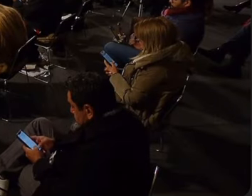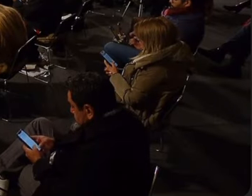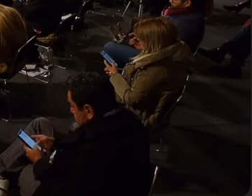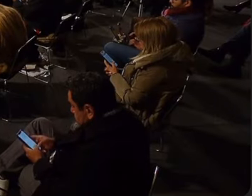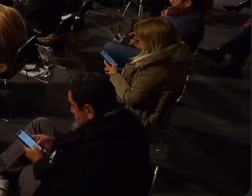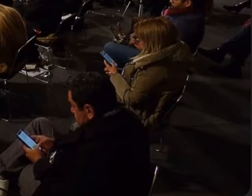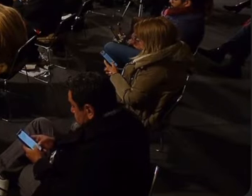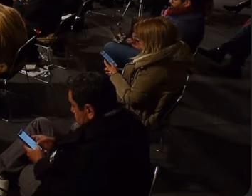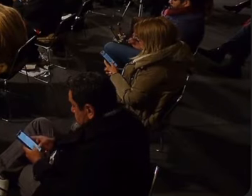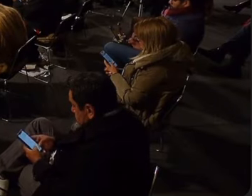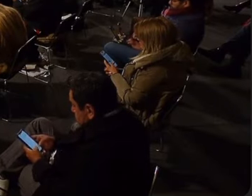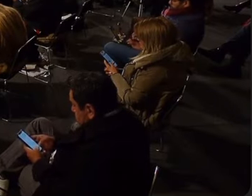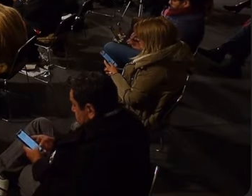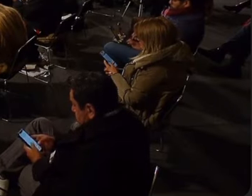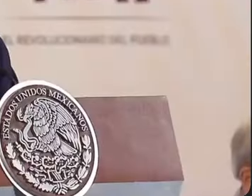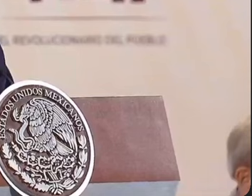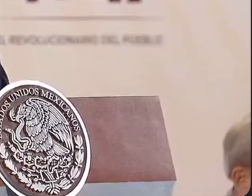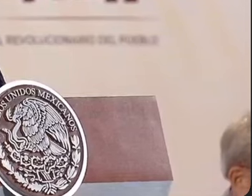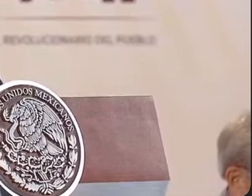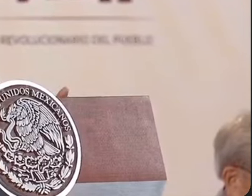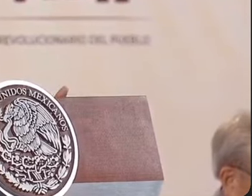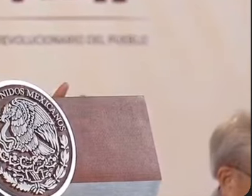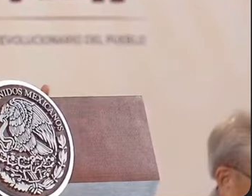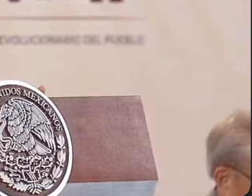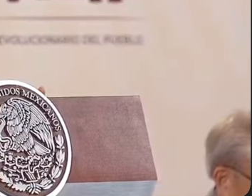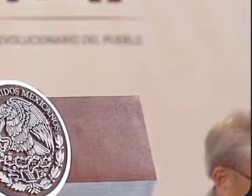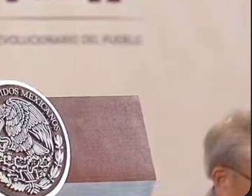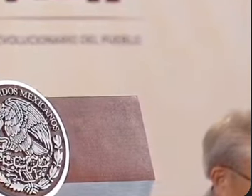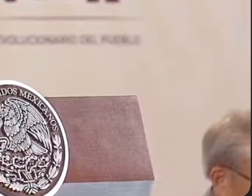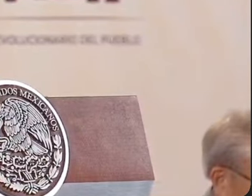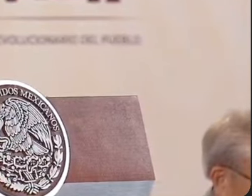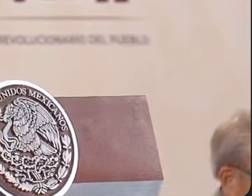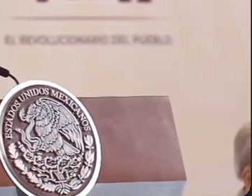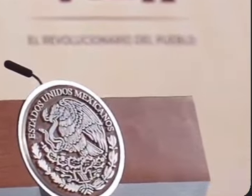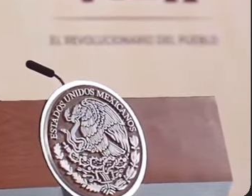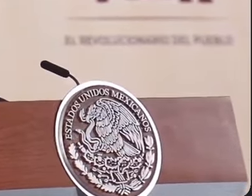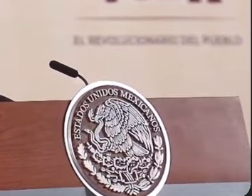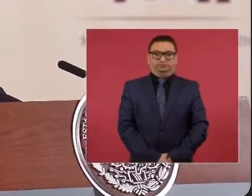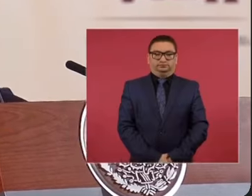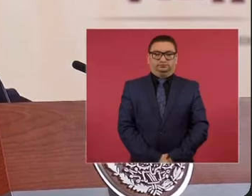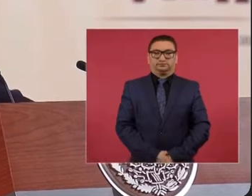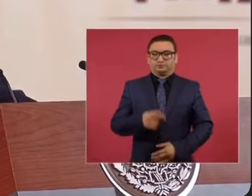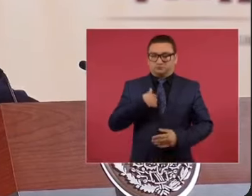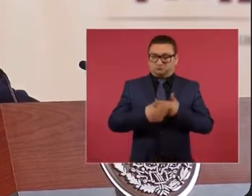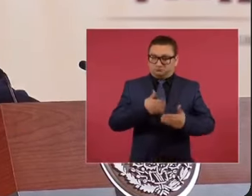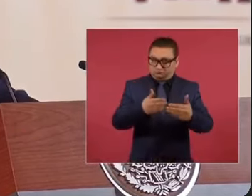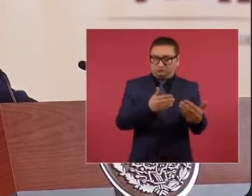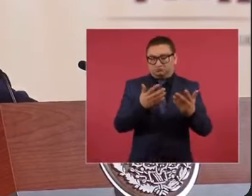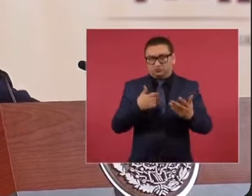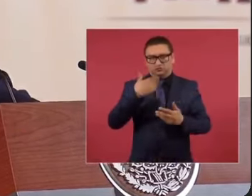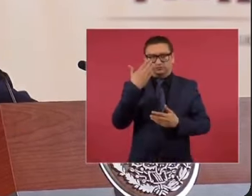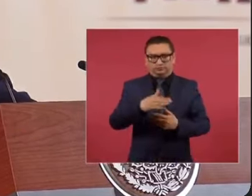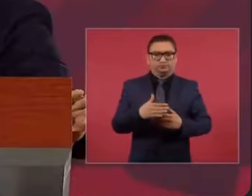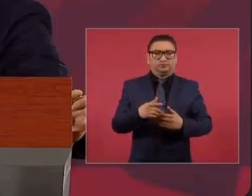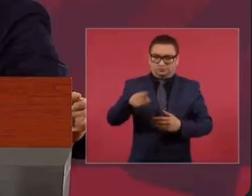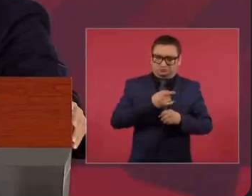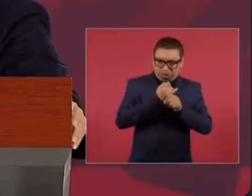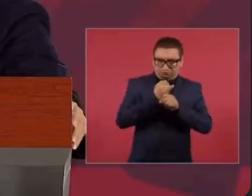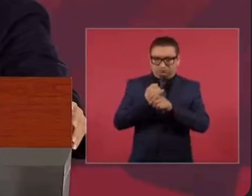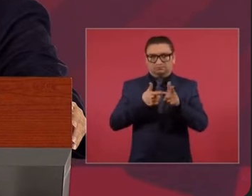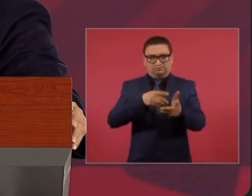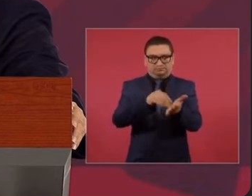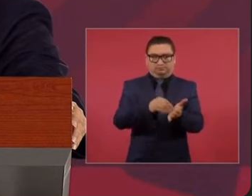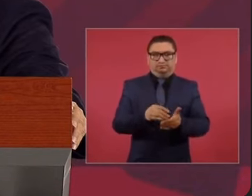Esto que hablas de los stents que se está trabajando, eso va a ayudar mucho. No conozco cómo va el avance, sé que están haciendo la investigación,